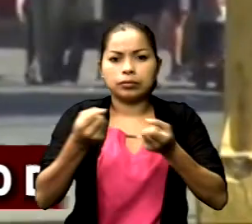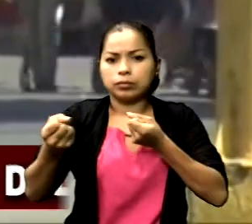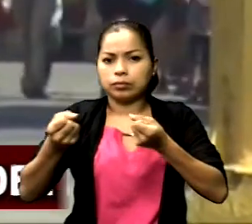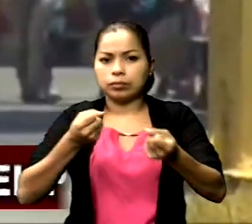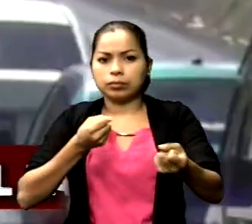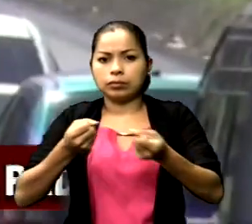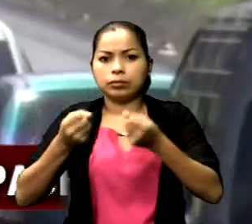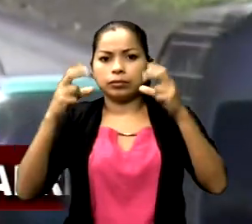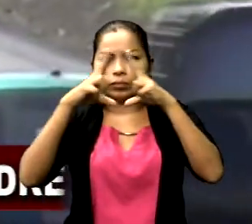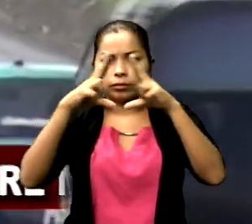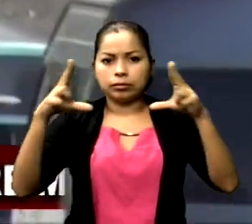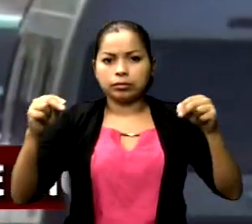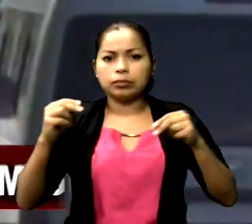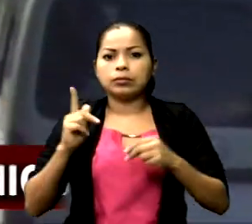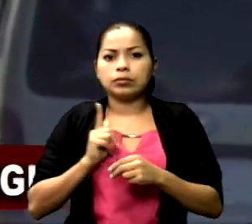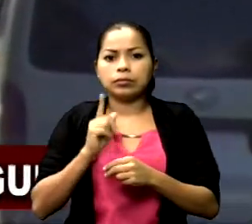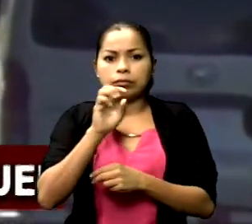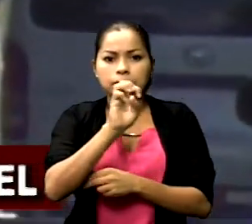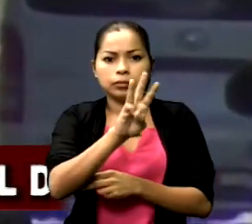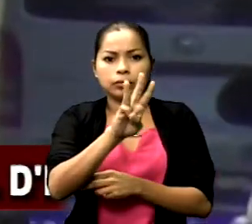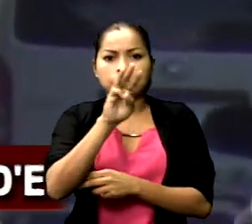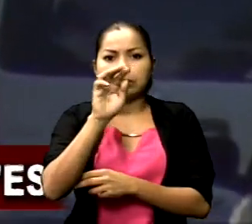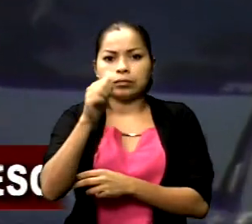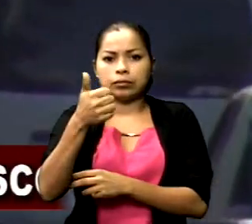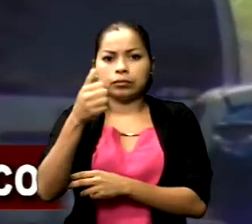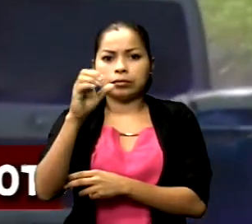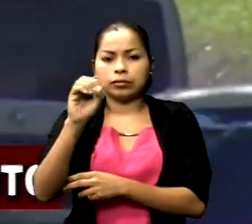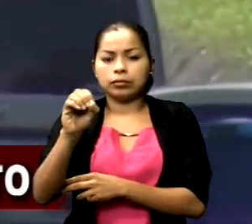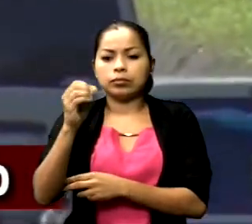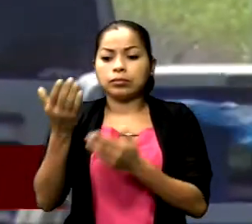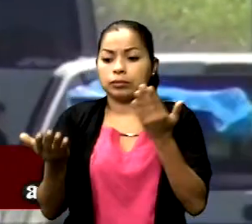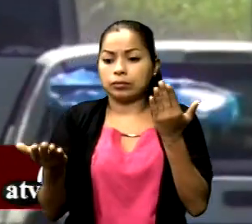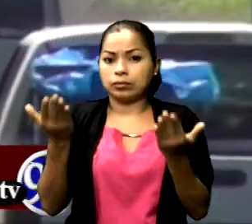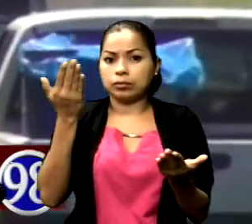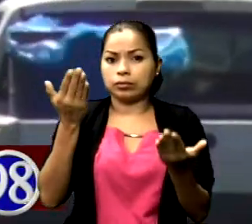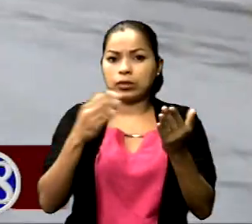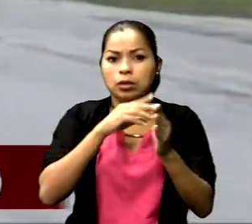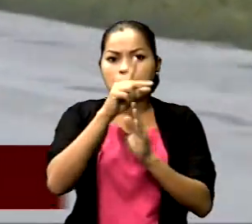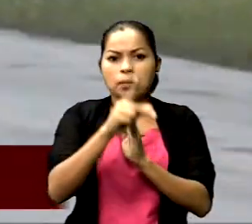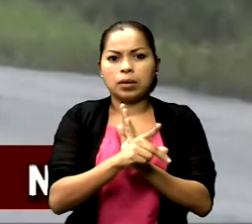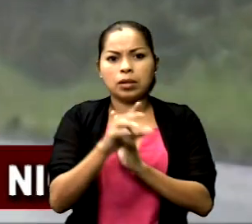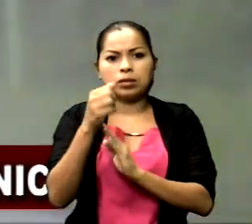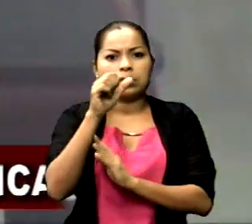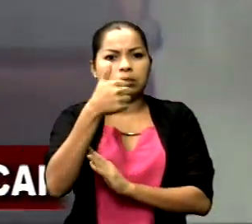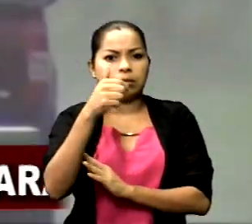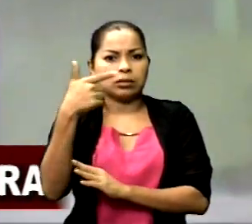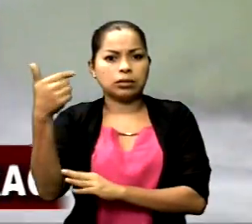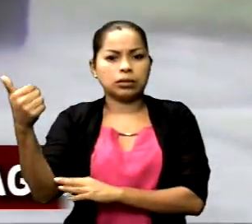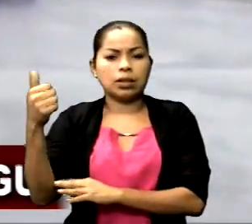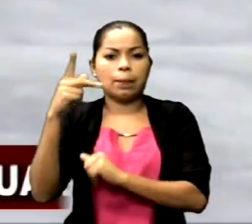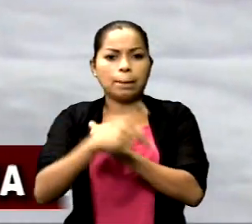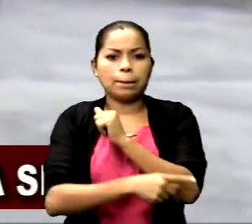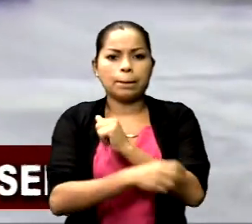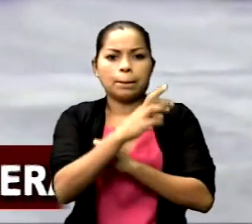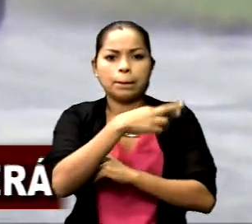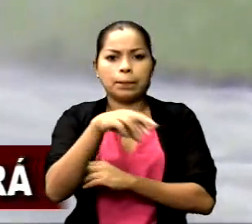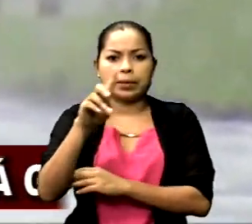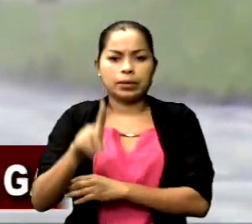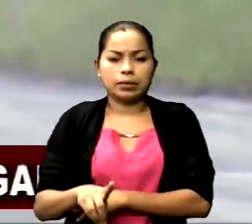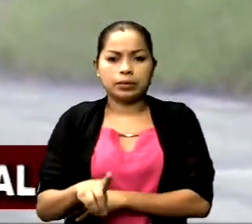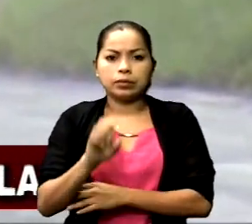tránsito, Nicaragua registra 360 en comparación con los 676 de República